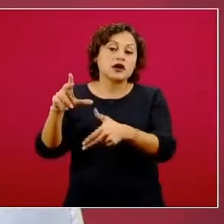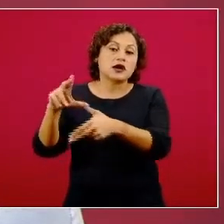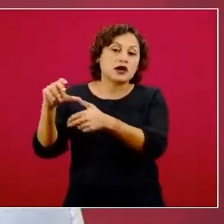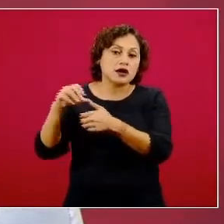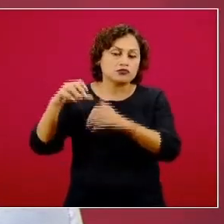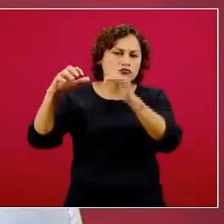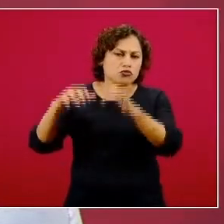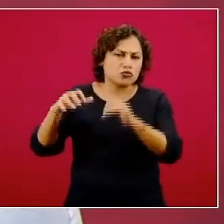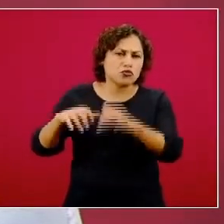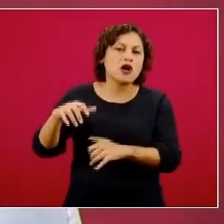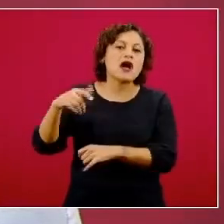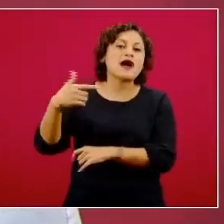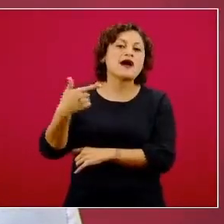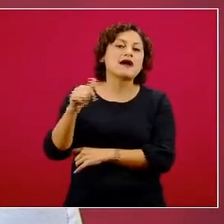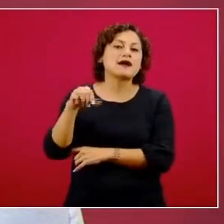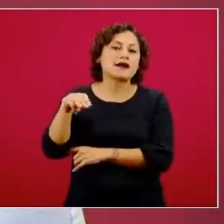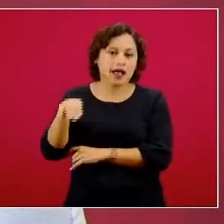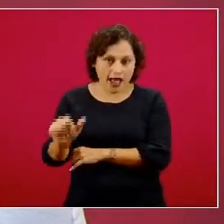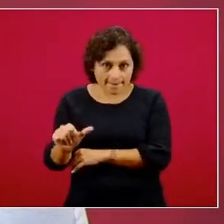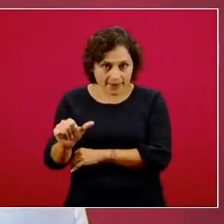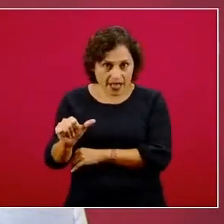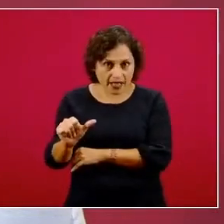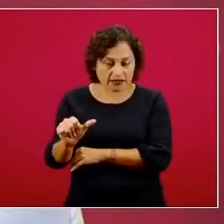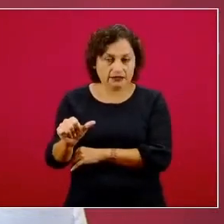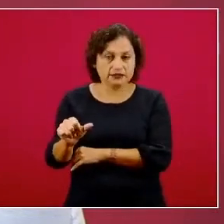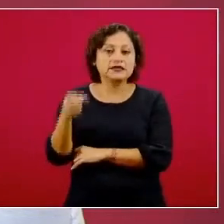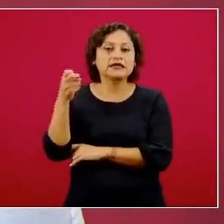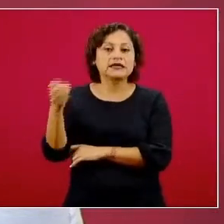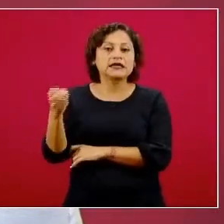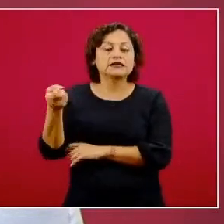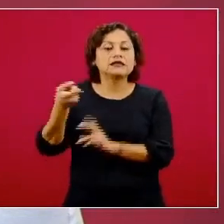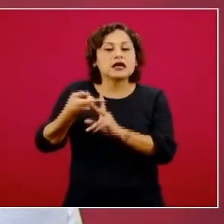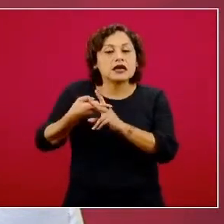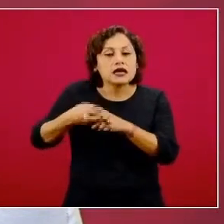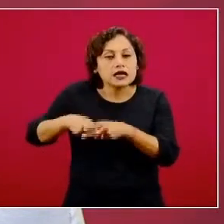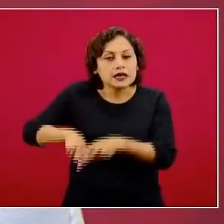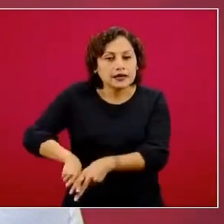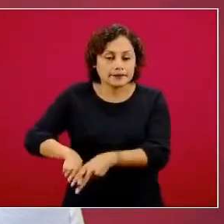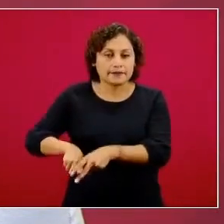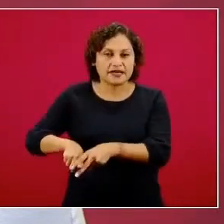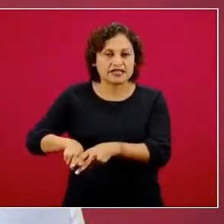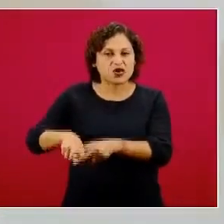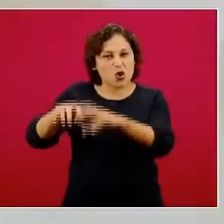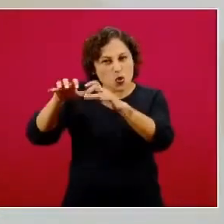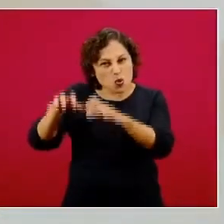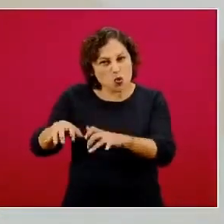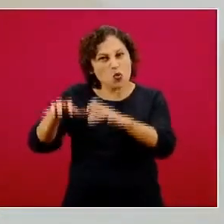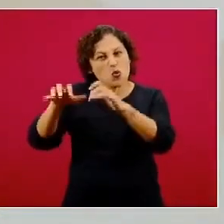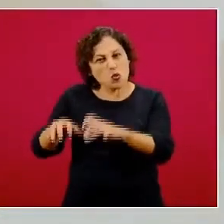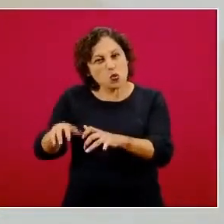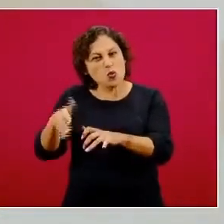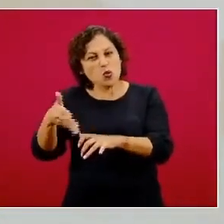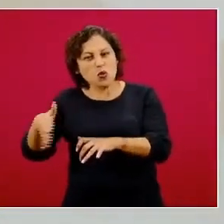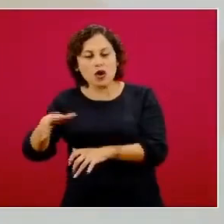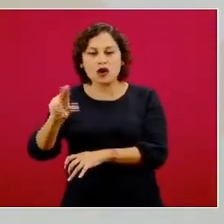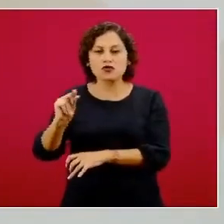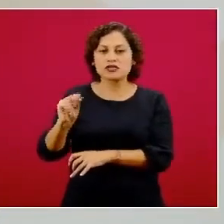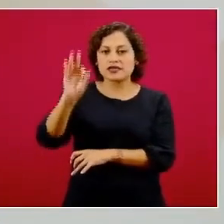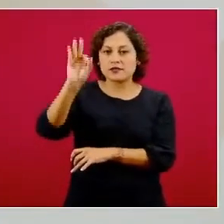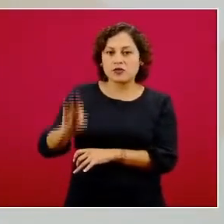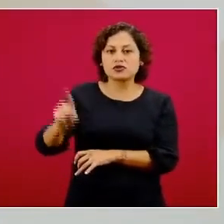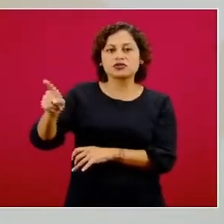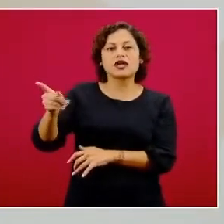actualmente, se formó como una zona de baja presión, ya que tenía un potencial de 80% para desarrollo